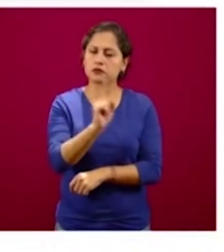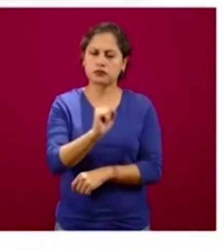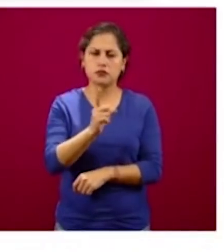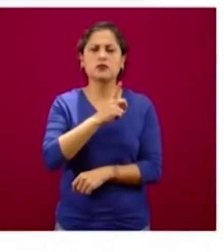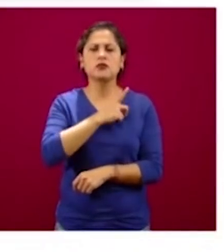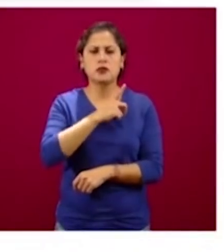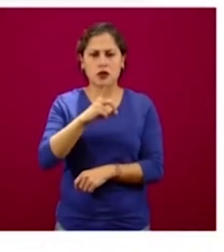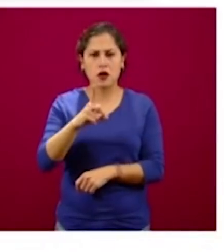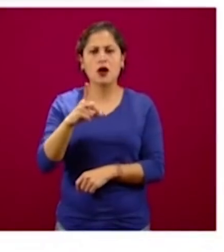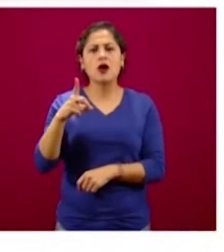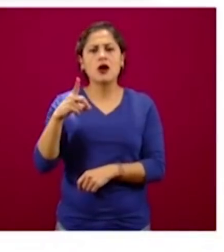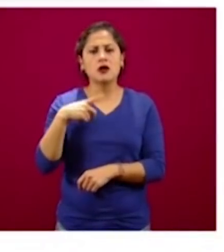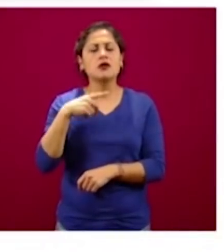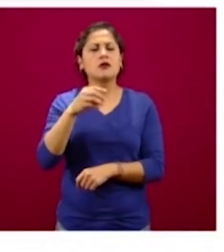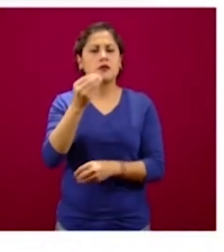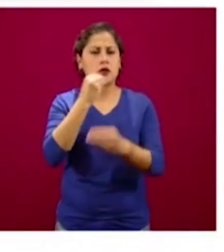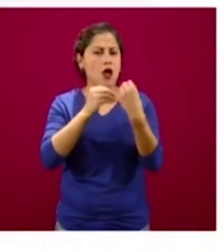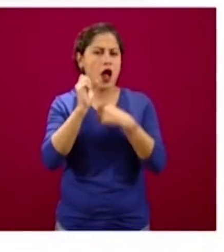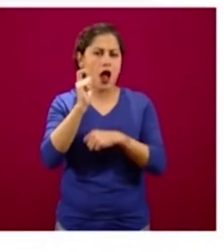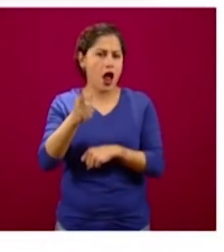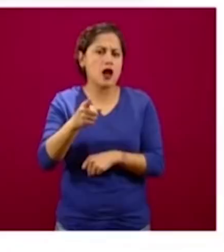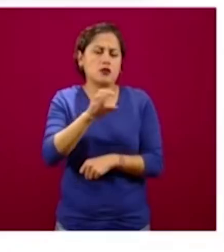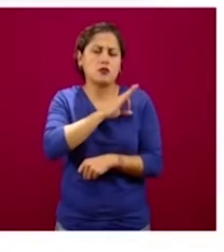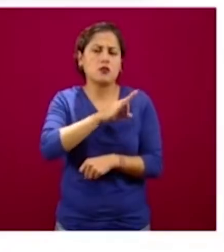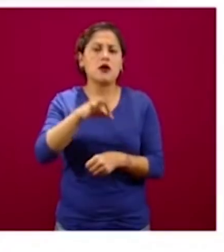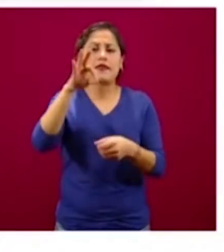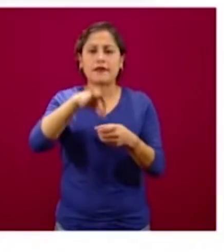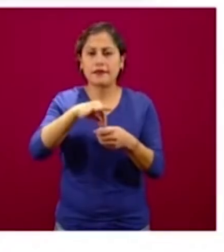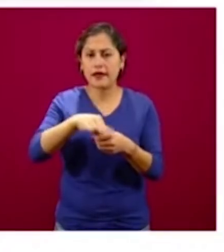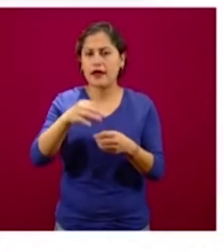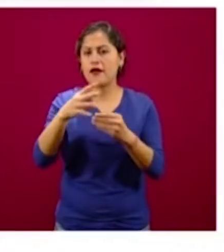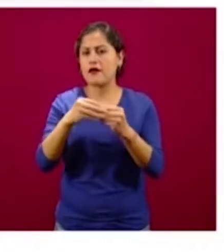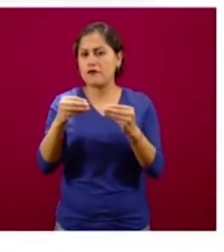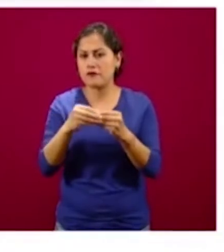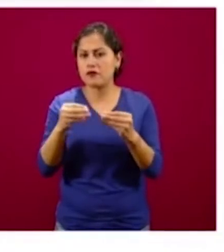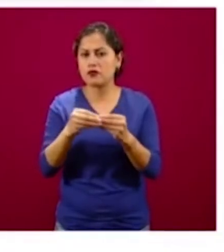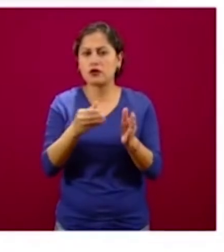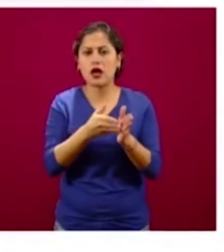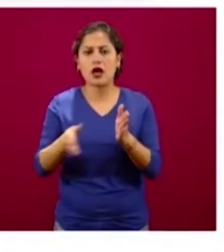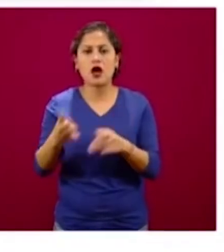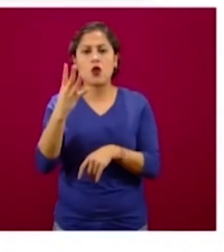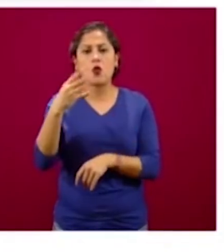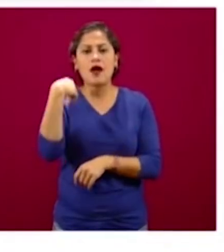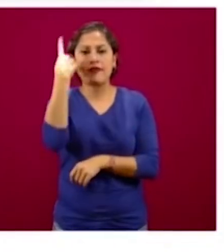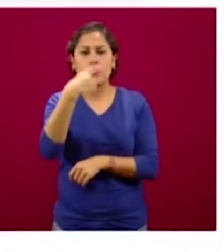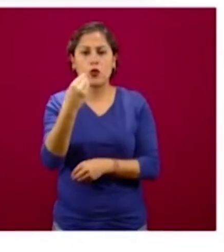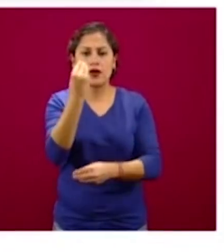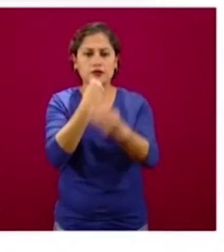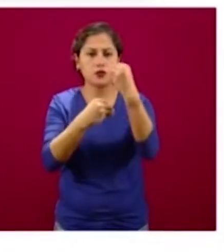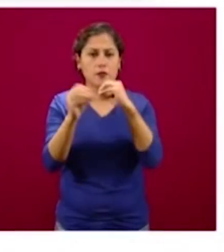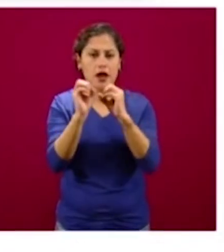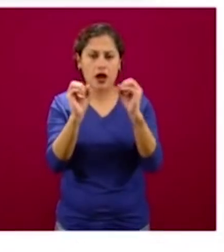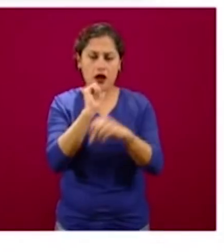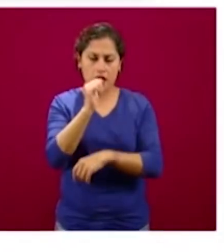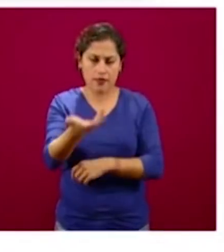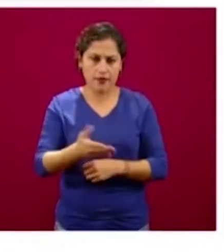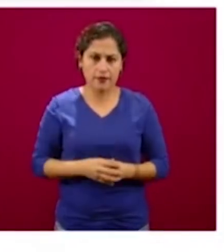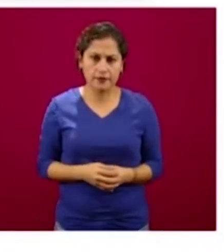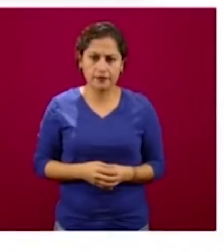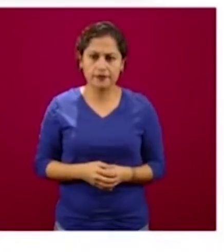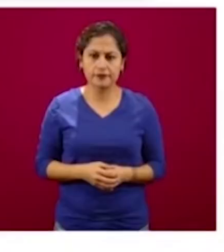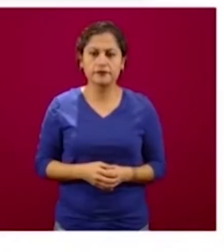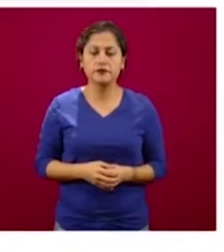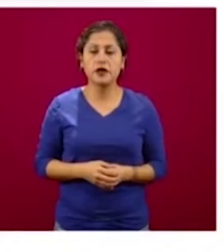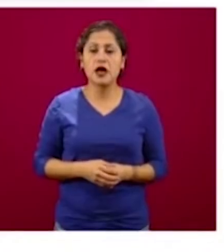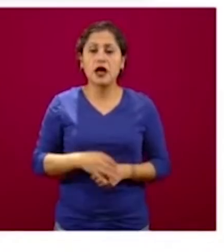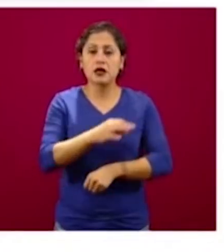té, fruta, previo a la donación. Un ayuno hasta de 4 horas, por favor. No haberse realizado